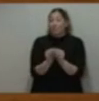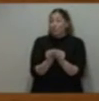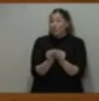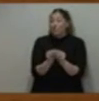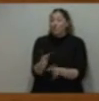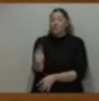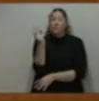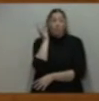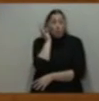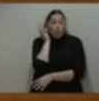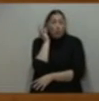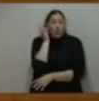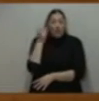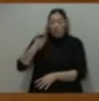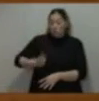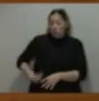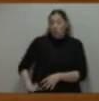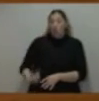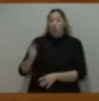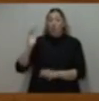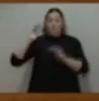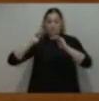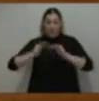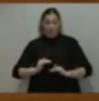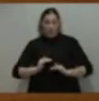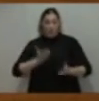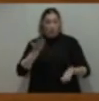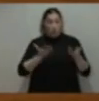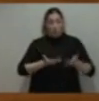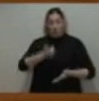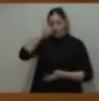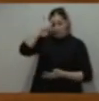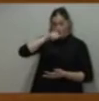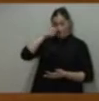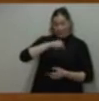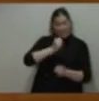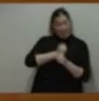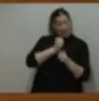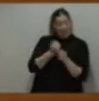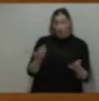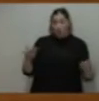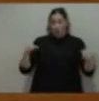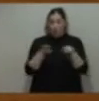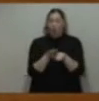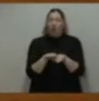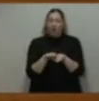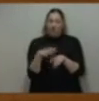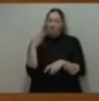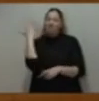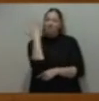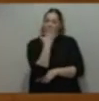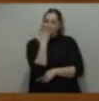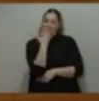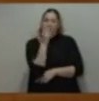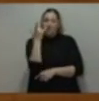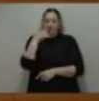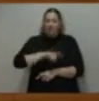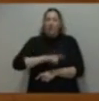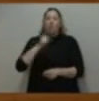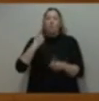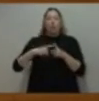mujeres cobramos menos por el mismo trabajo y tenemos serios indicios para sospechar que también pagamos más por los